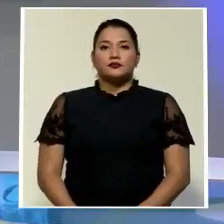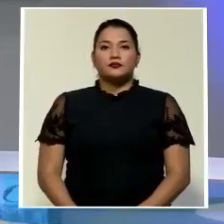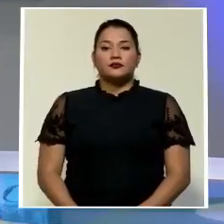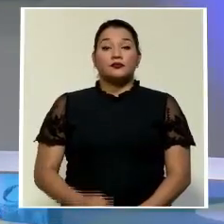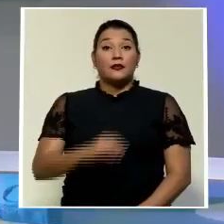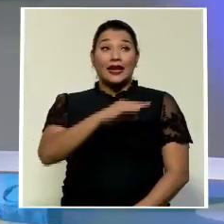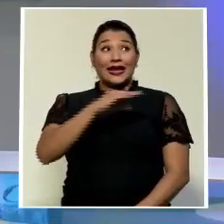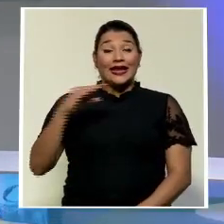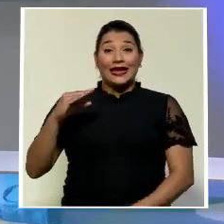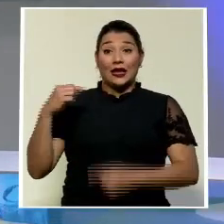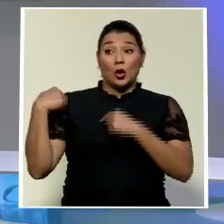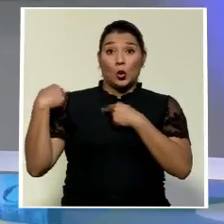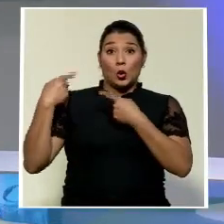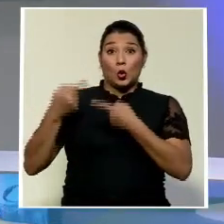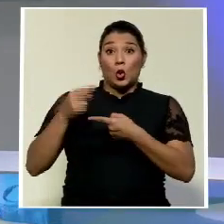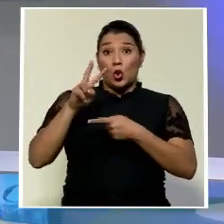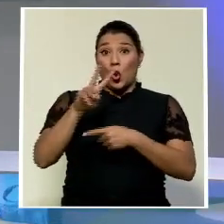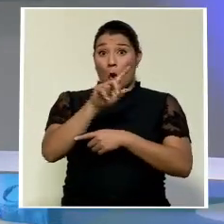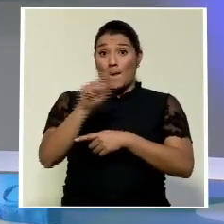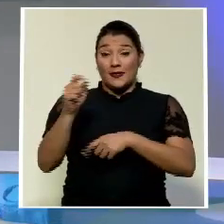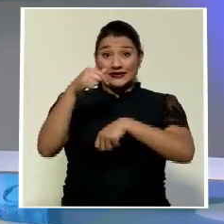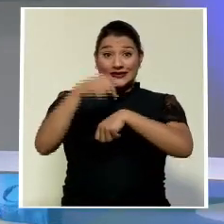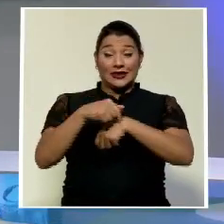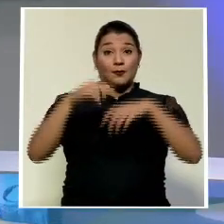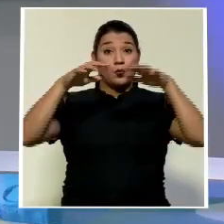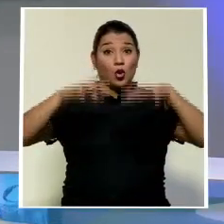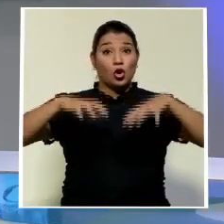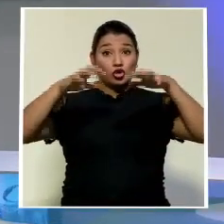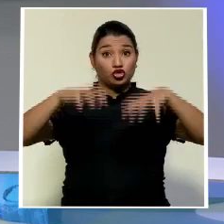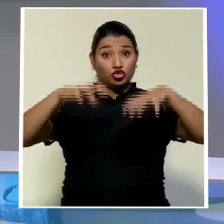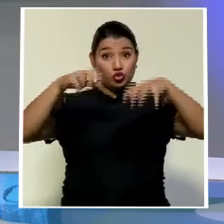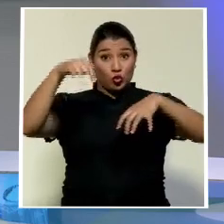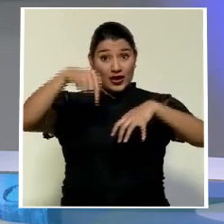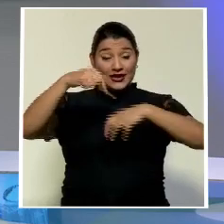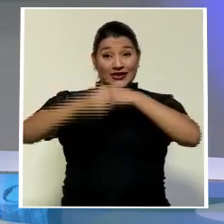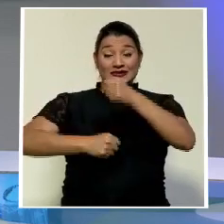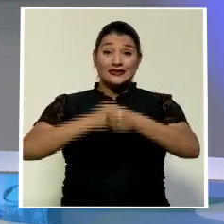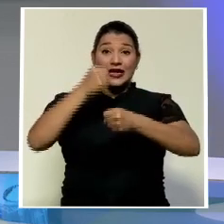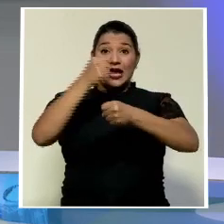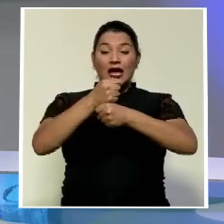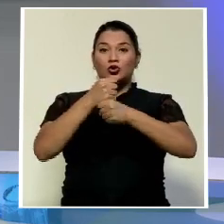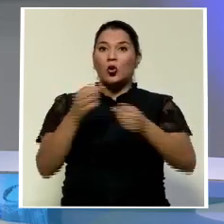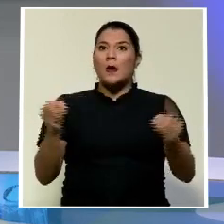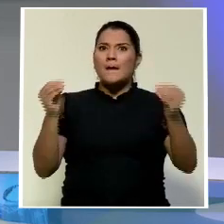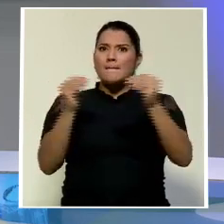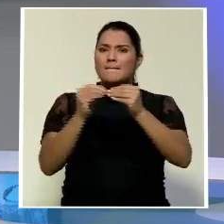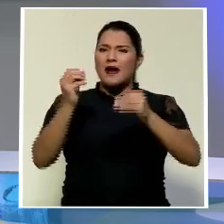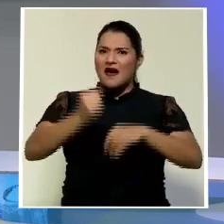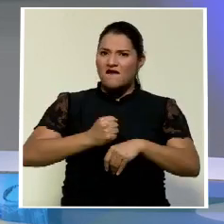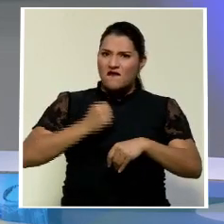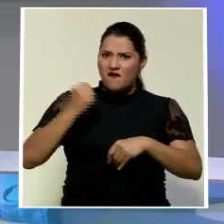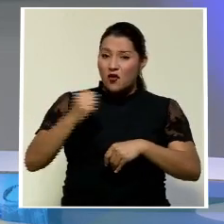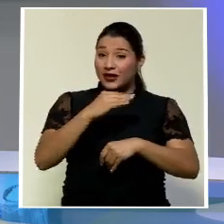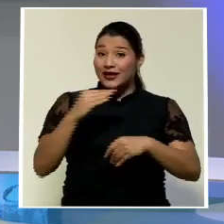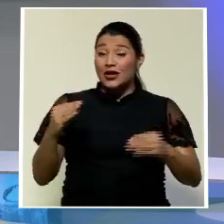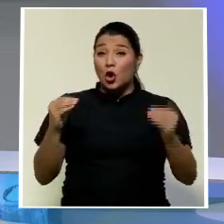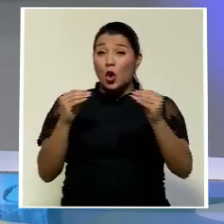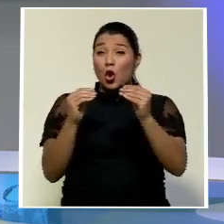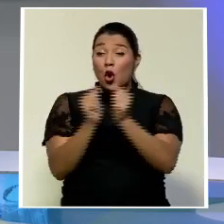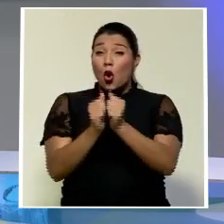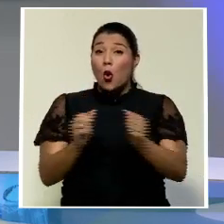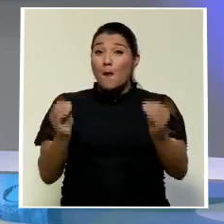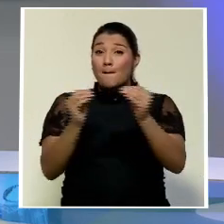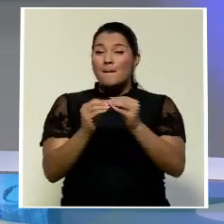Y los últimos 2 meses de la época lluviosa de este año serán más intensos y con mayores